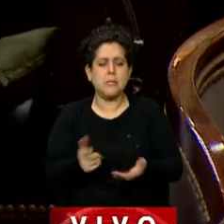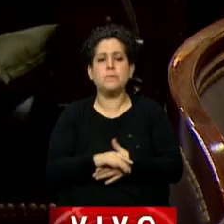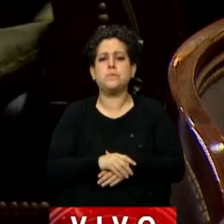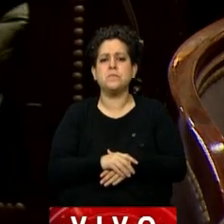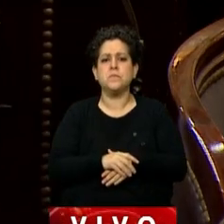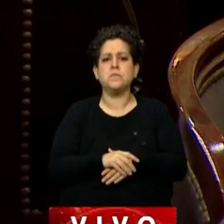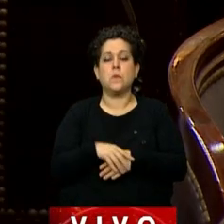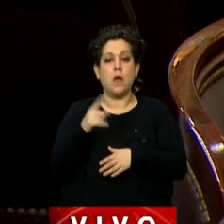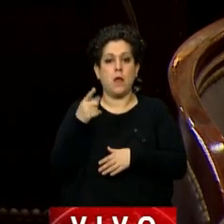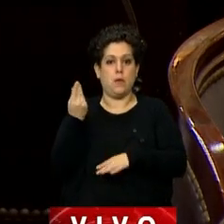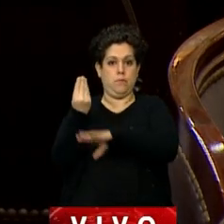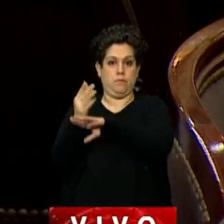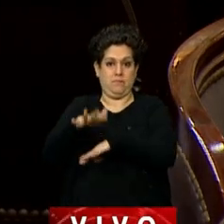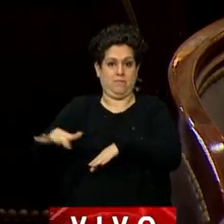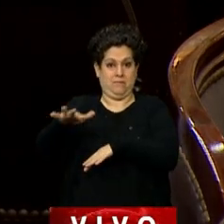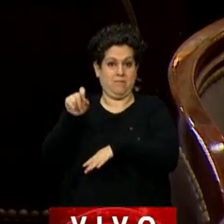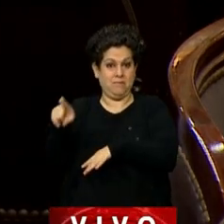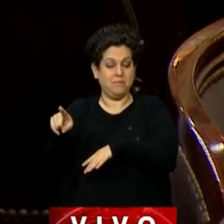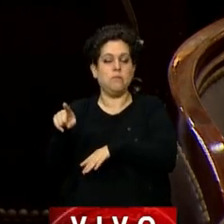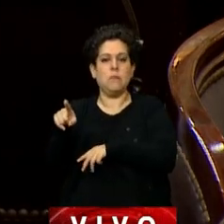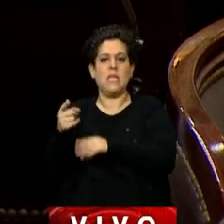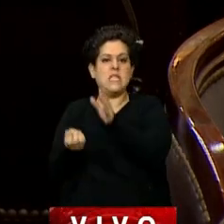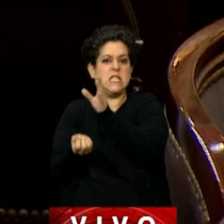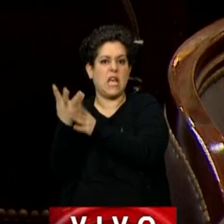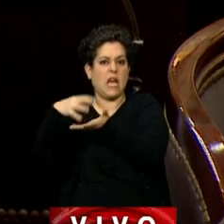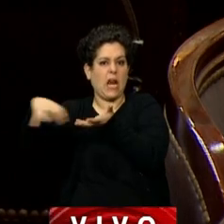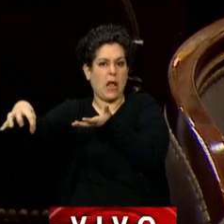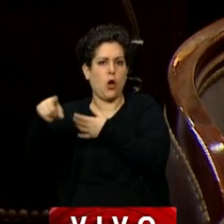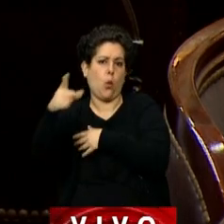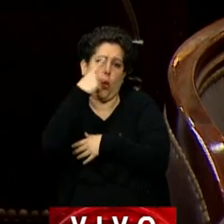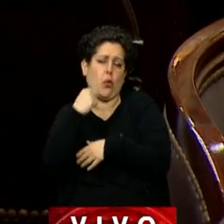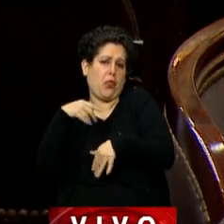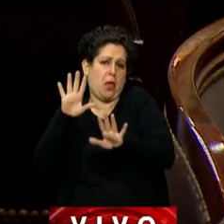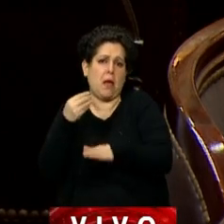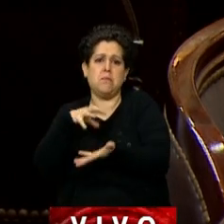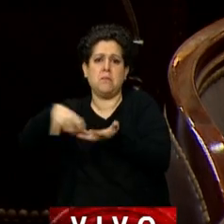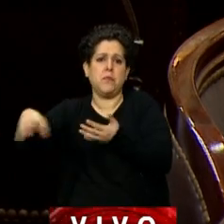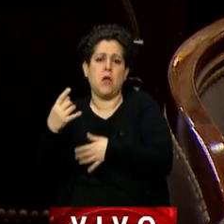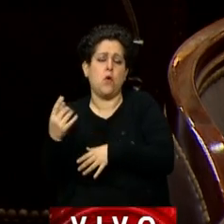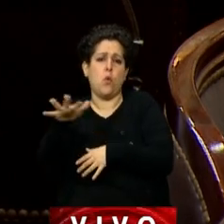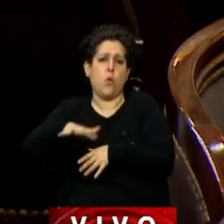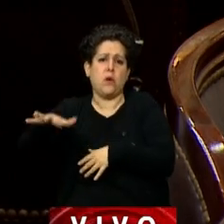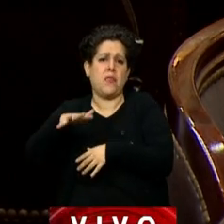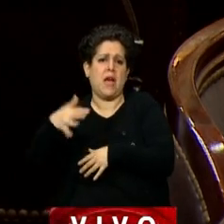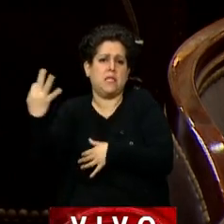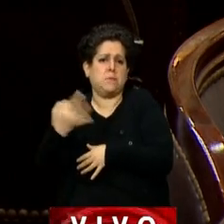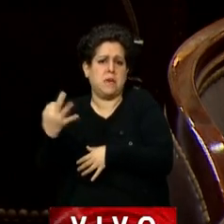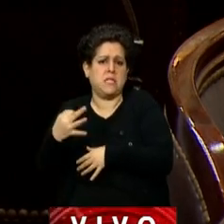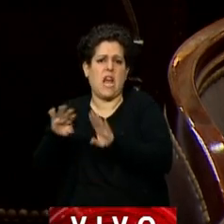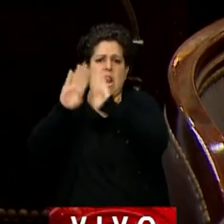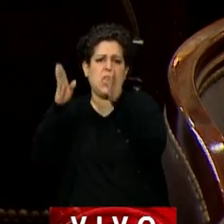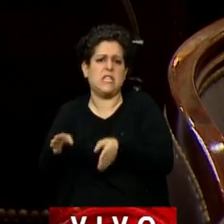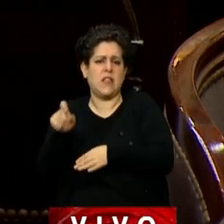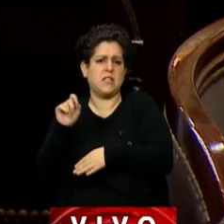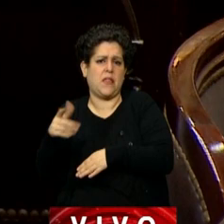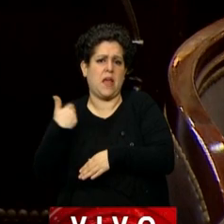En la dependencia de Juan Mansur se creó un día una unidad, la Unidad Especial de Resiliencia de la Argentina, y se la